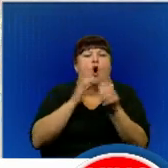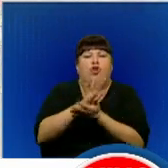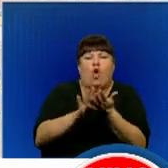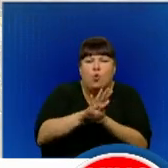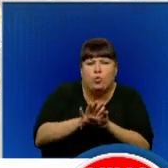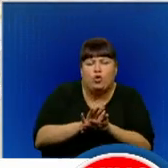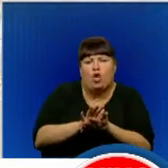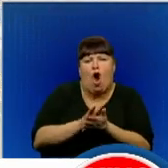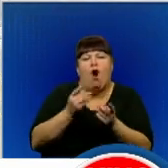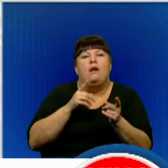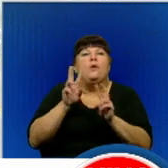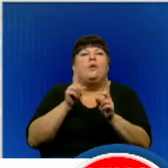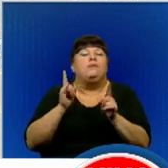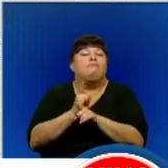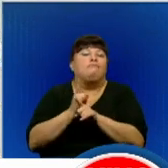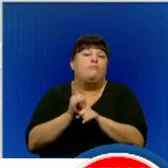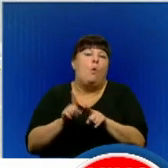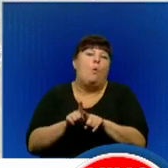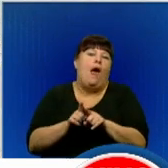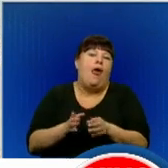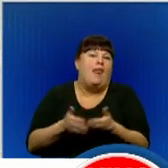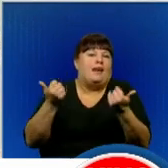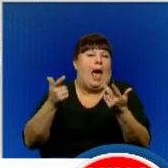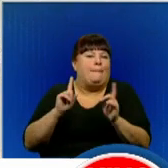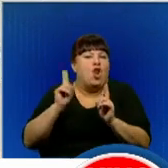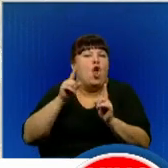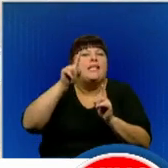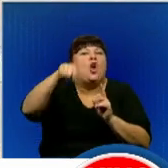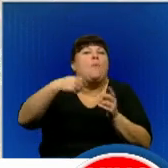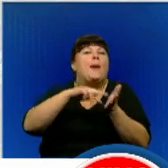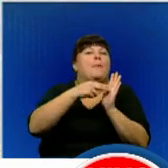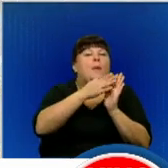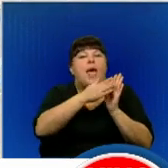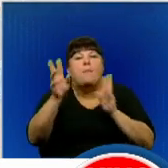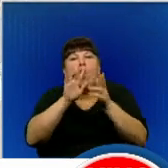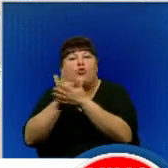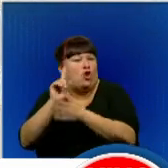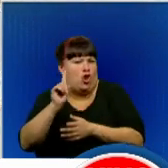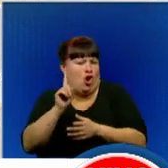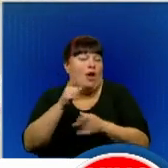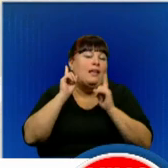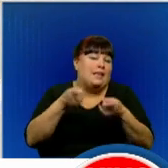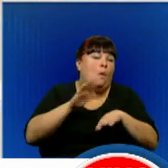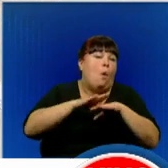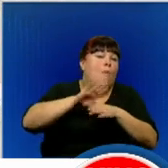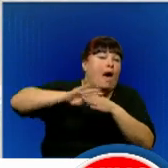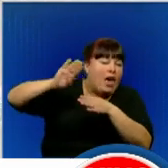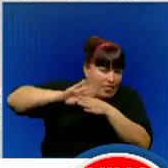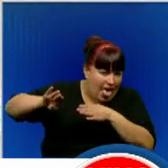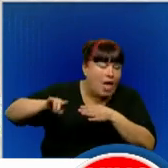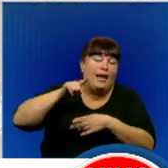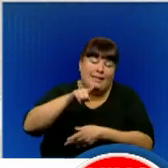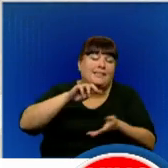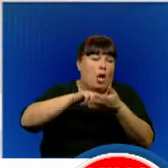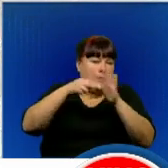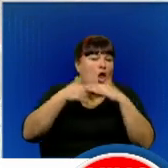por caminos que que no son parte del origen del problema también por la deuda que es un